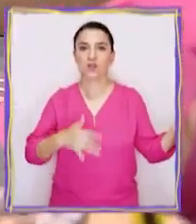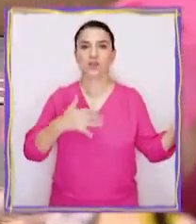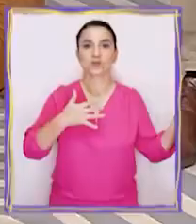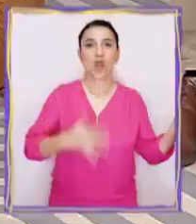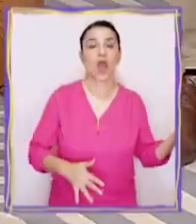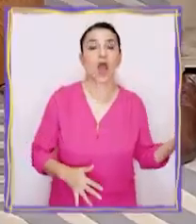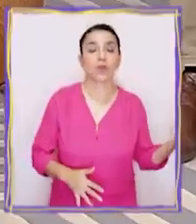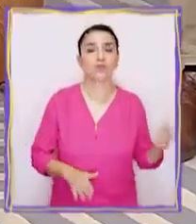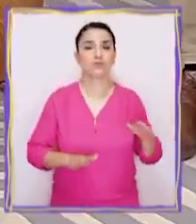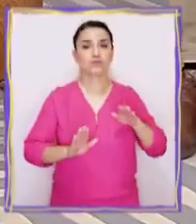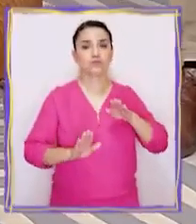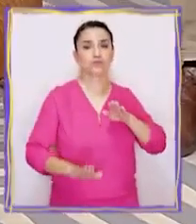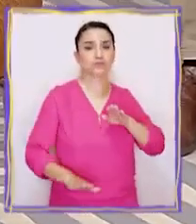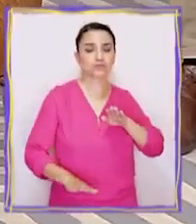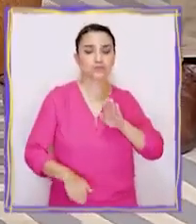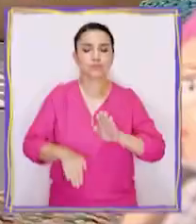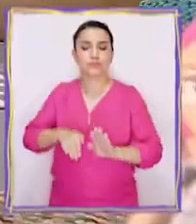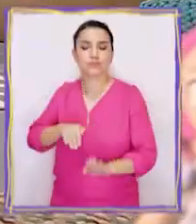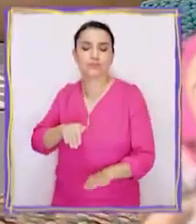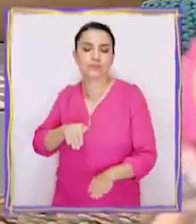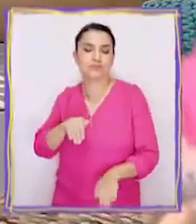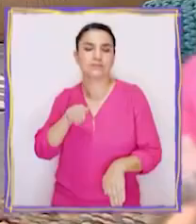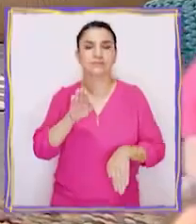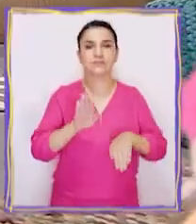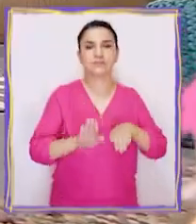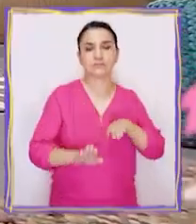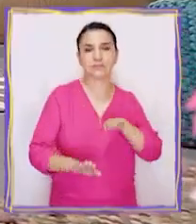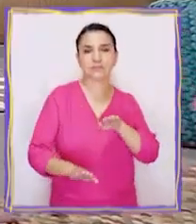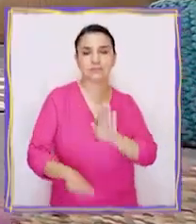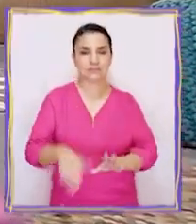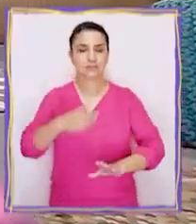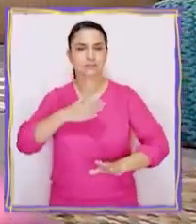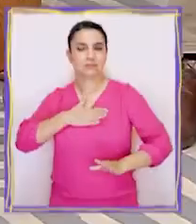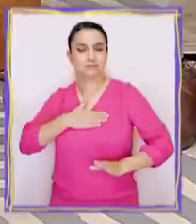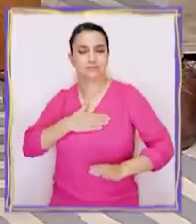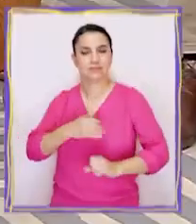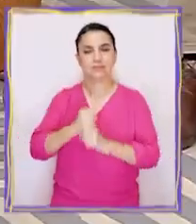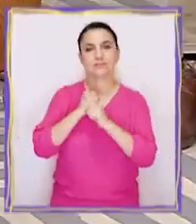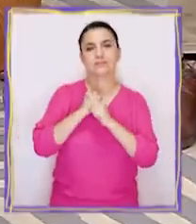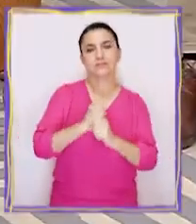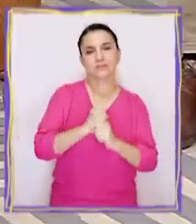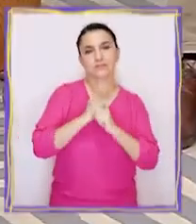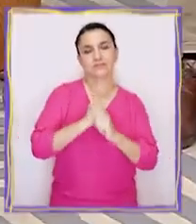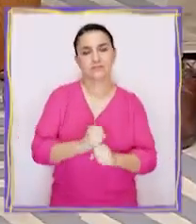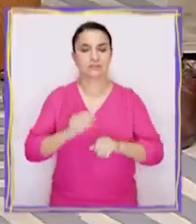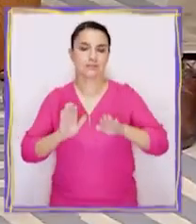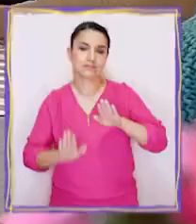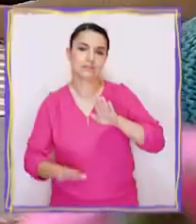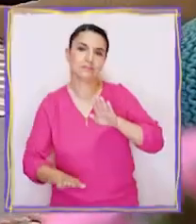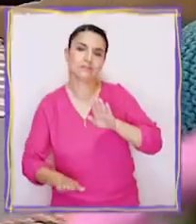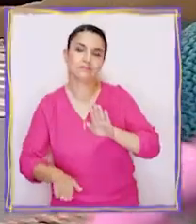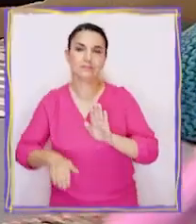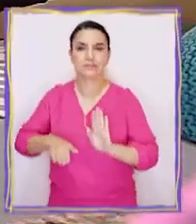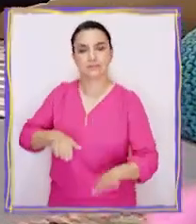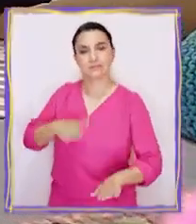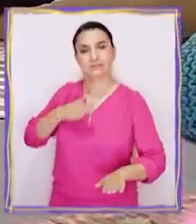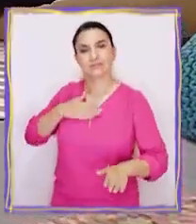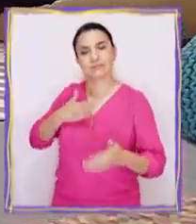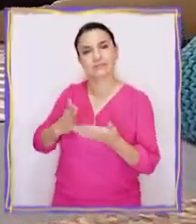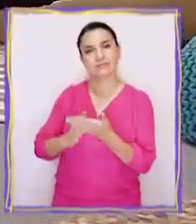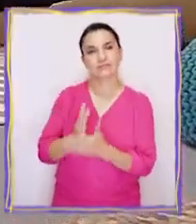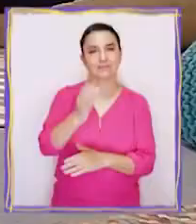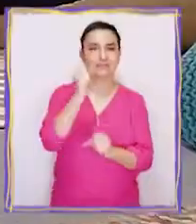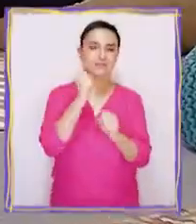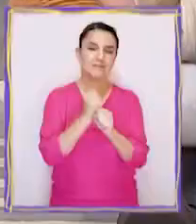¿Cómo camina mi rayo? ¿Cómo va mi fiel caballo? Él